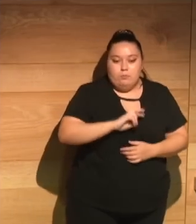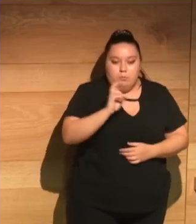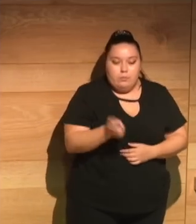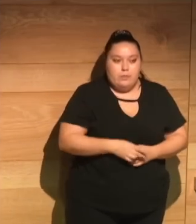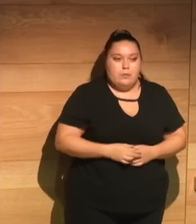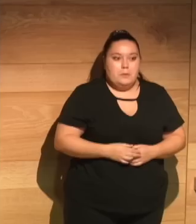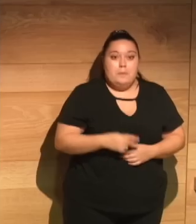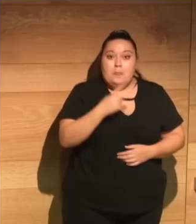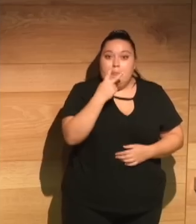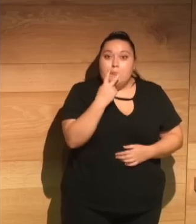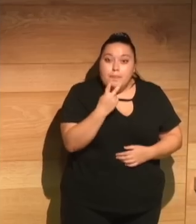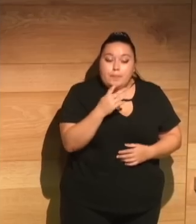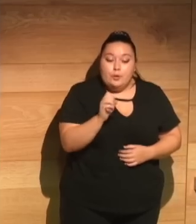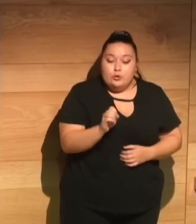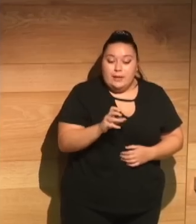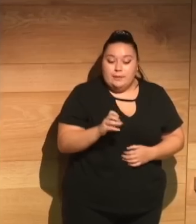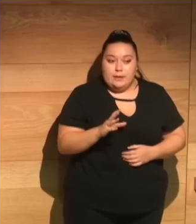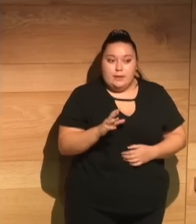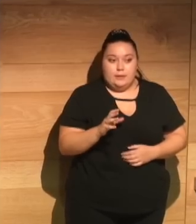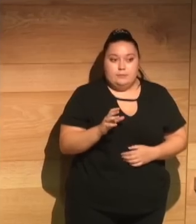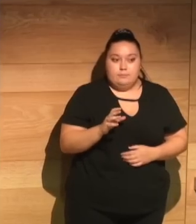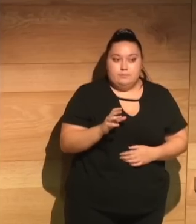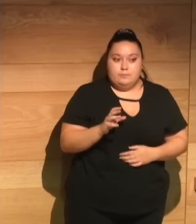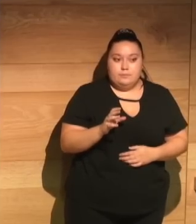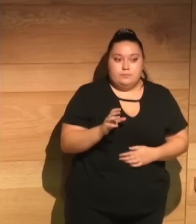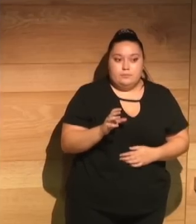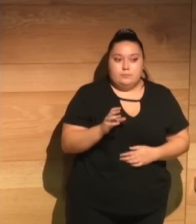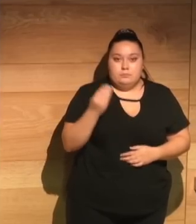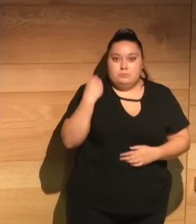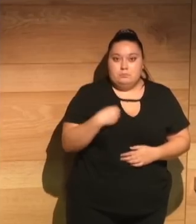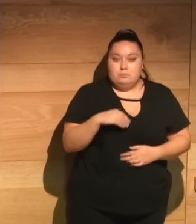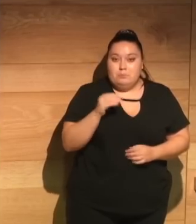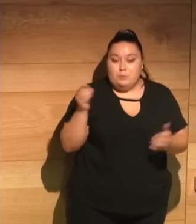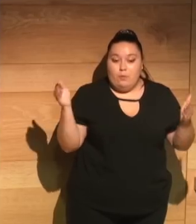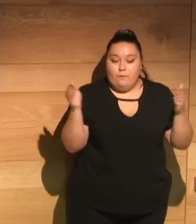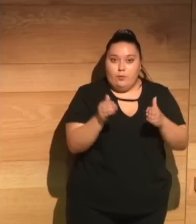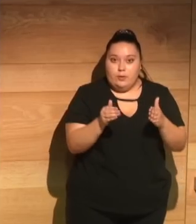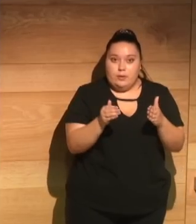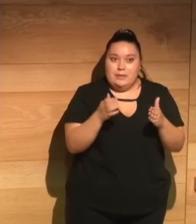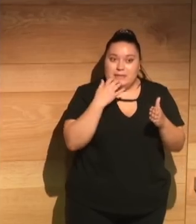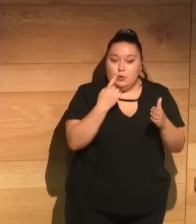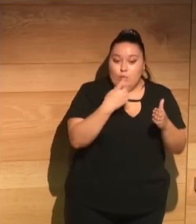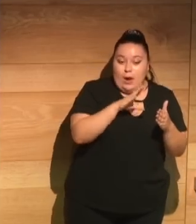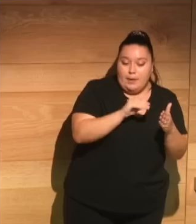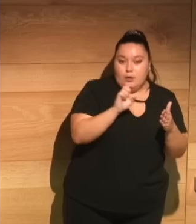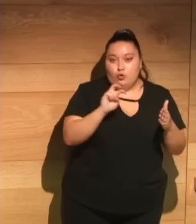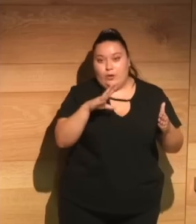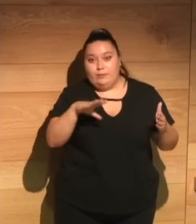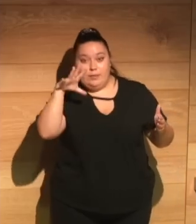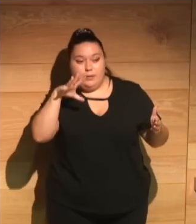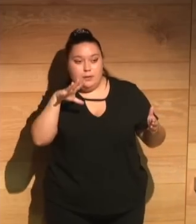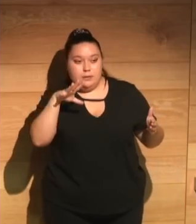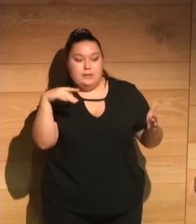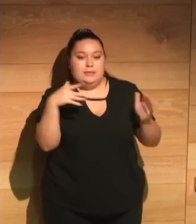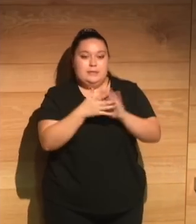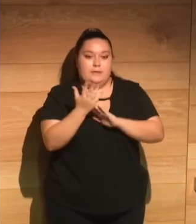dos lámparas muestren la imagen bien calibradas en el mismo sitio, si apagas una a la vez que enciendes la otra, generas una sensación